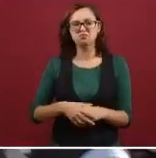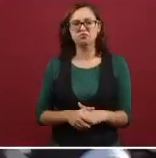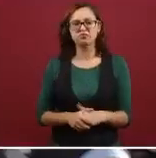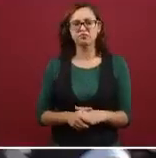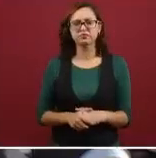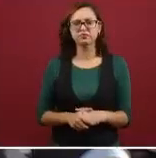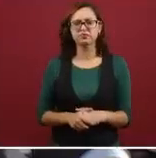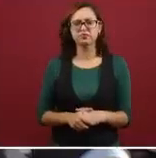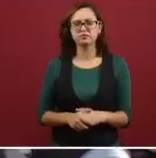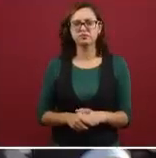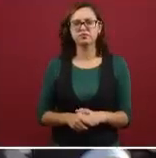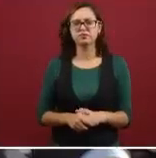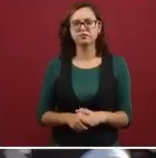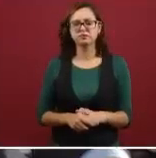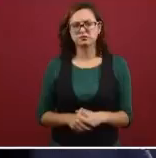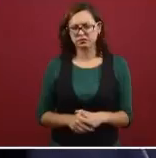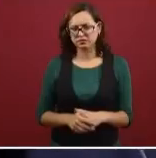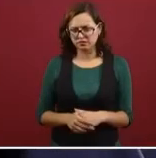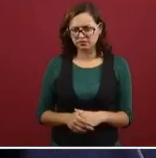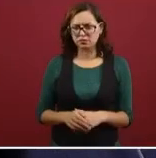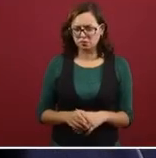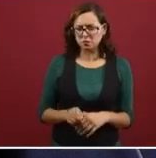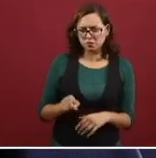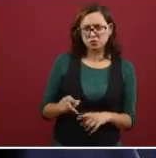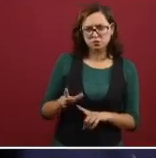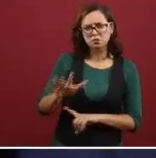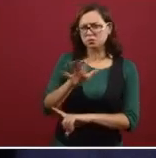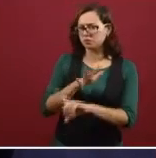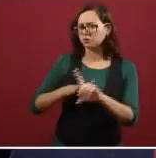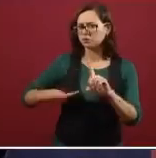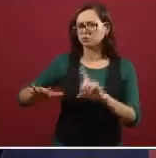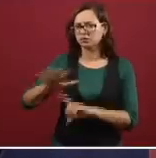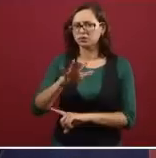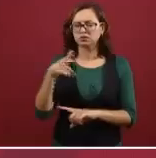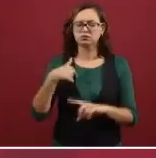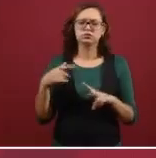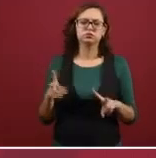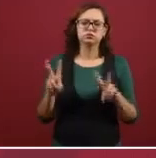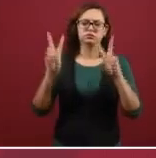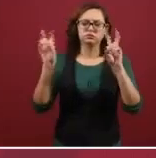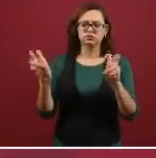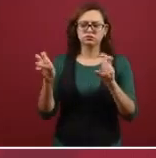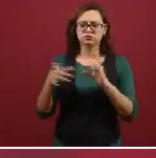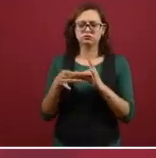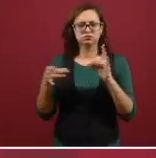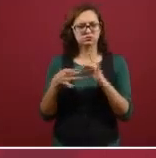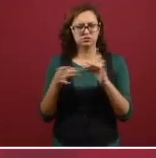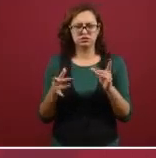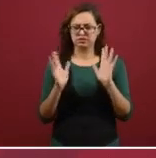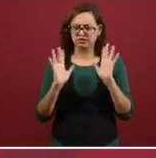Sí, en esa zona, y hablé sobre el tema y ahí está mi postura